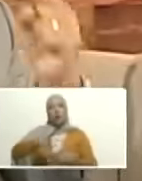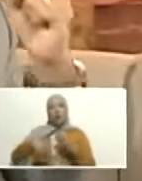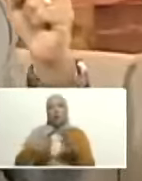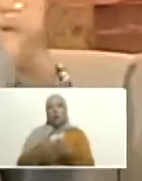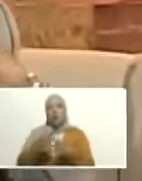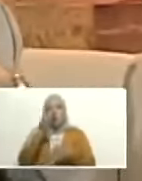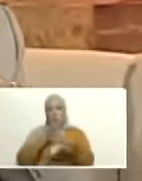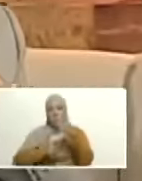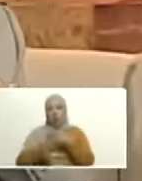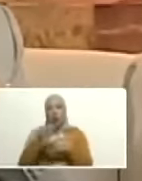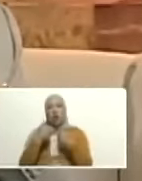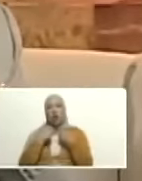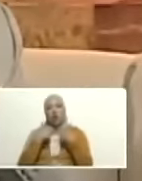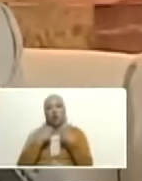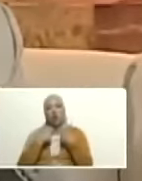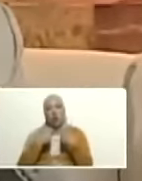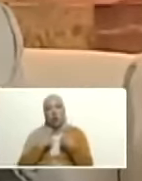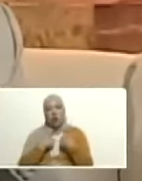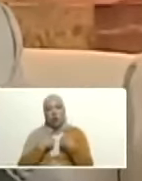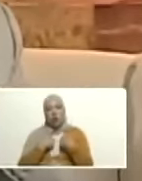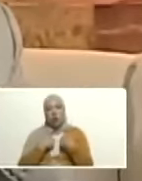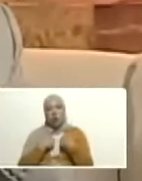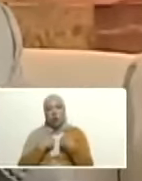del pueblo sufriente,